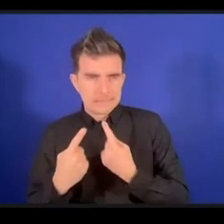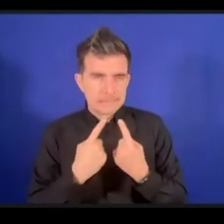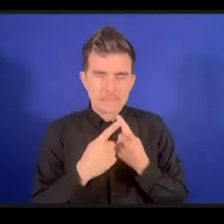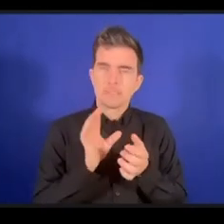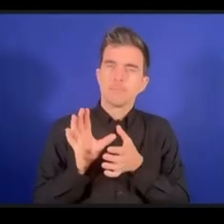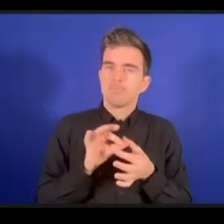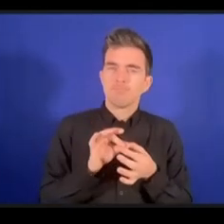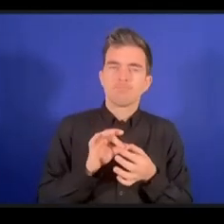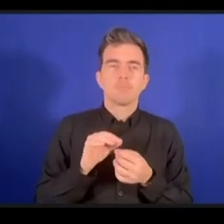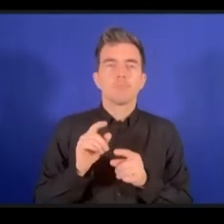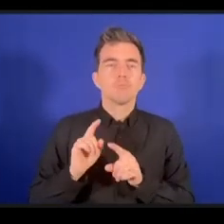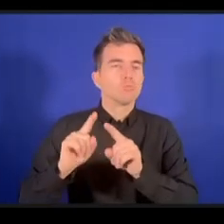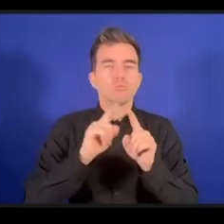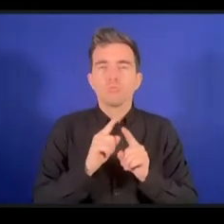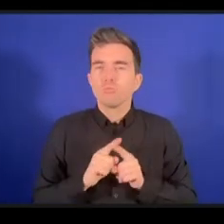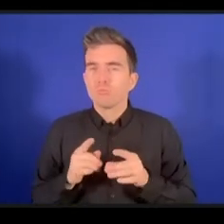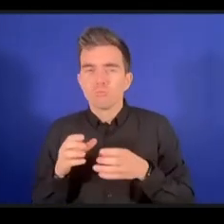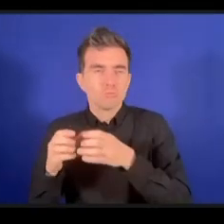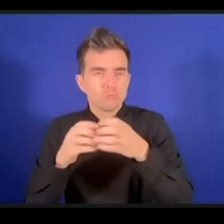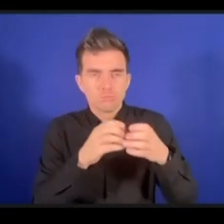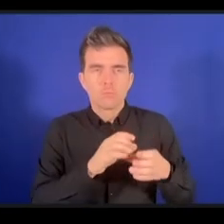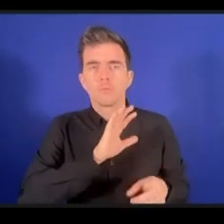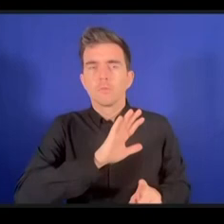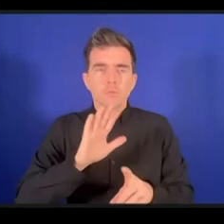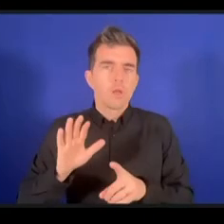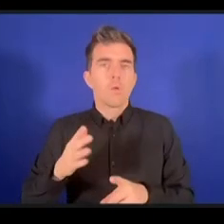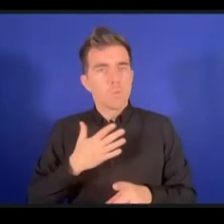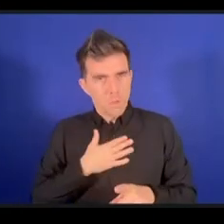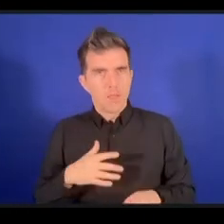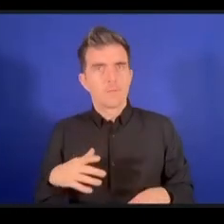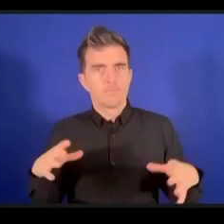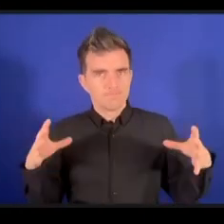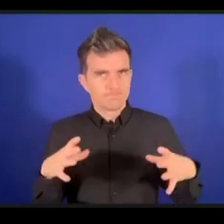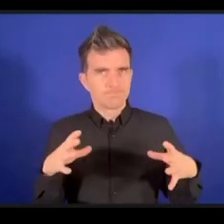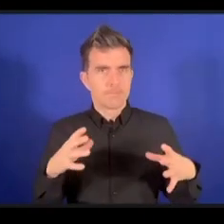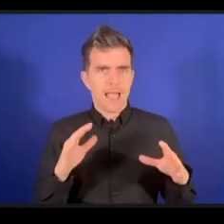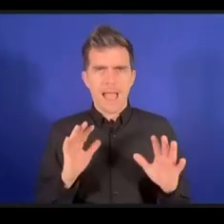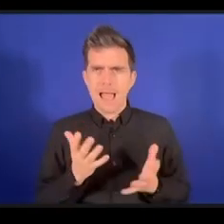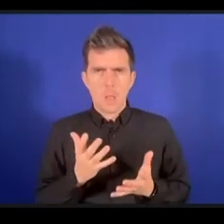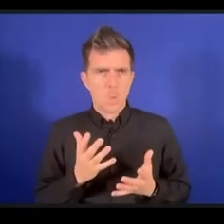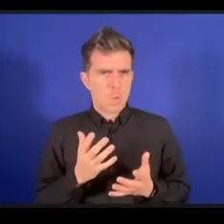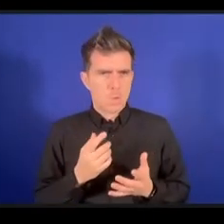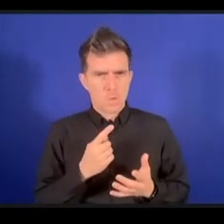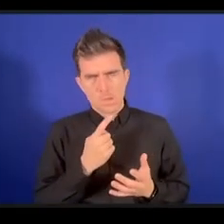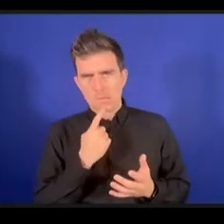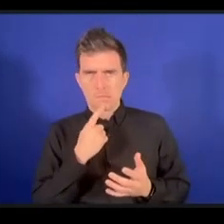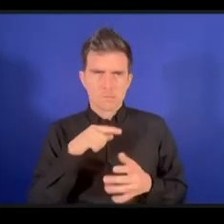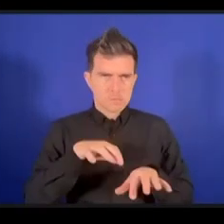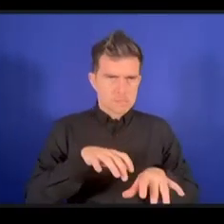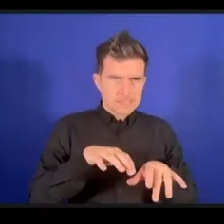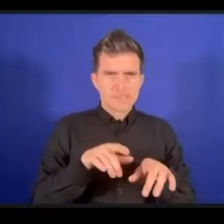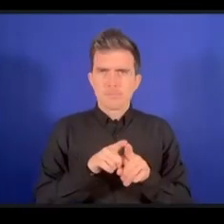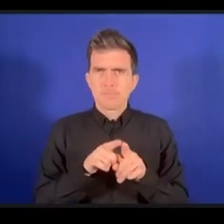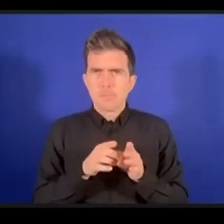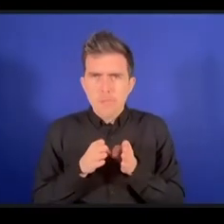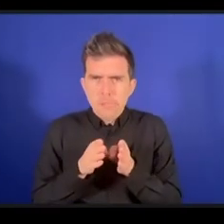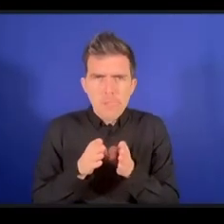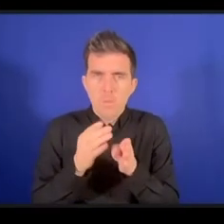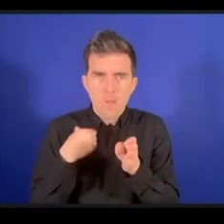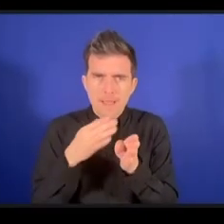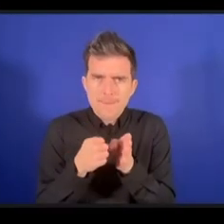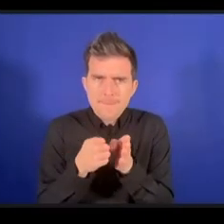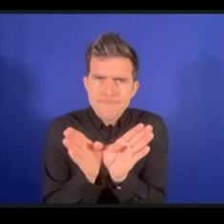pues lo que dije yo al principio Tenemos que tener personas eh aquellas